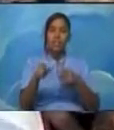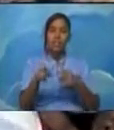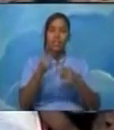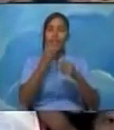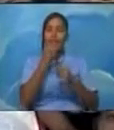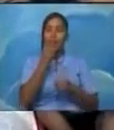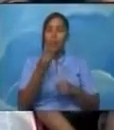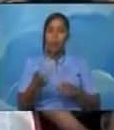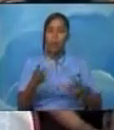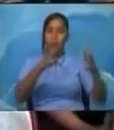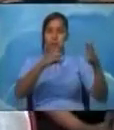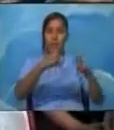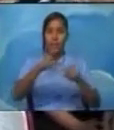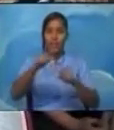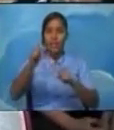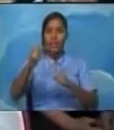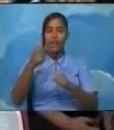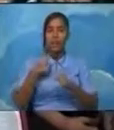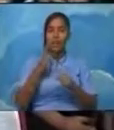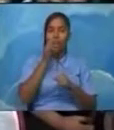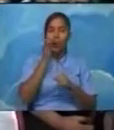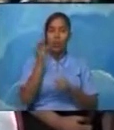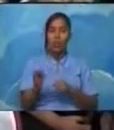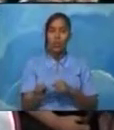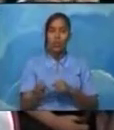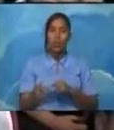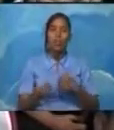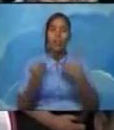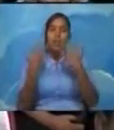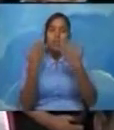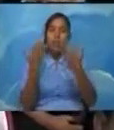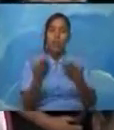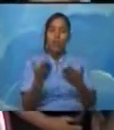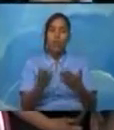la buena tierra que juré que